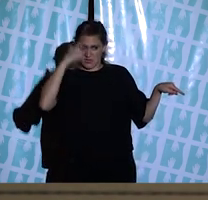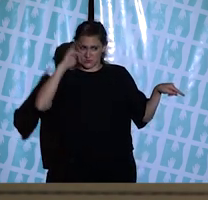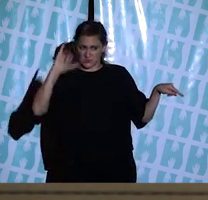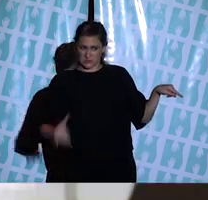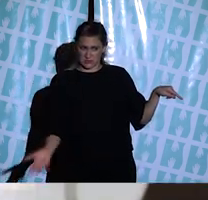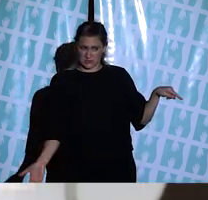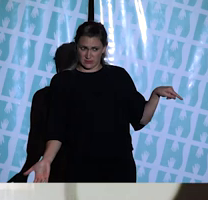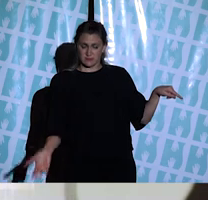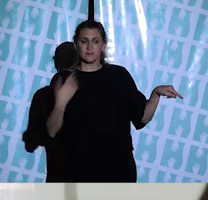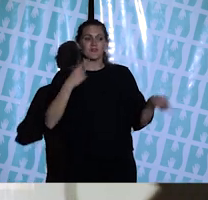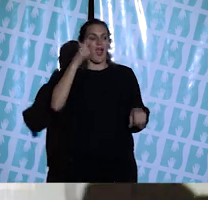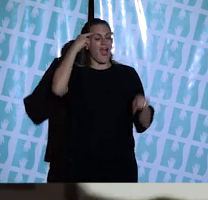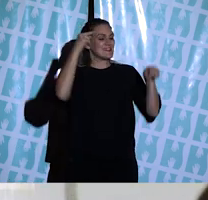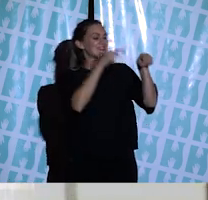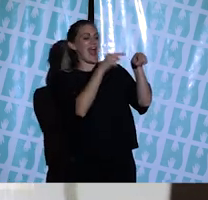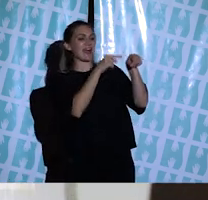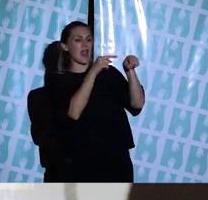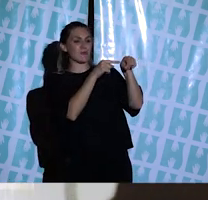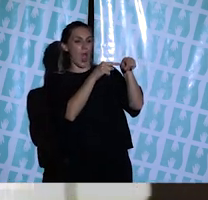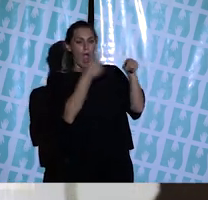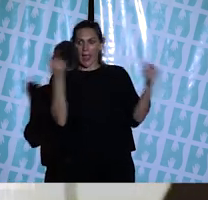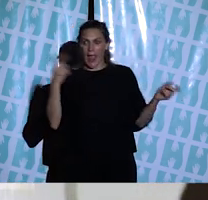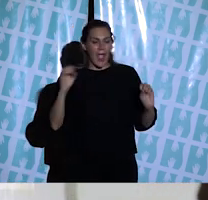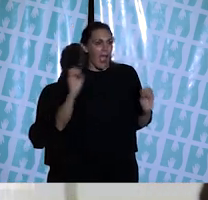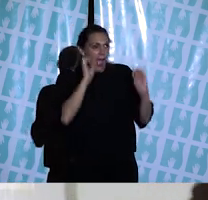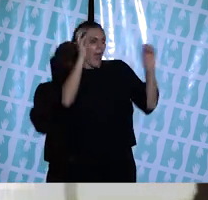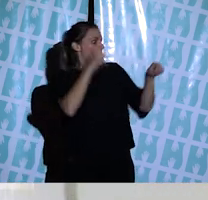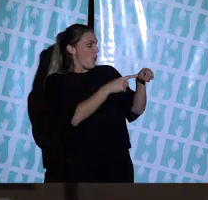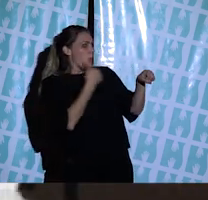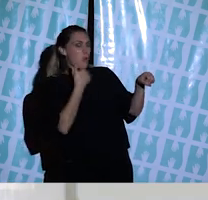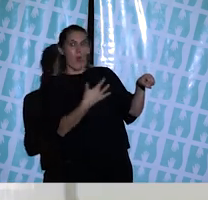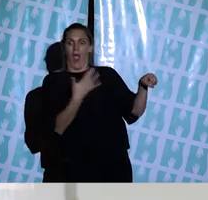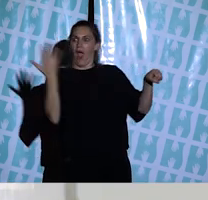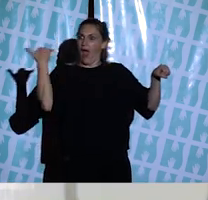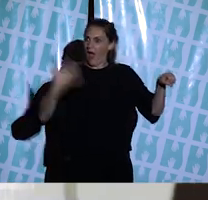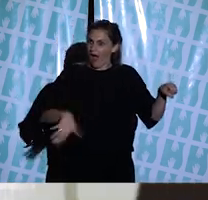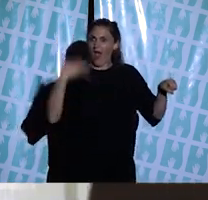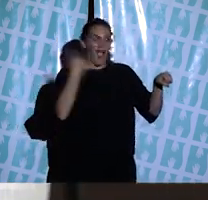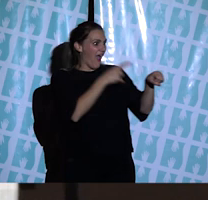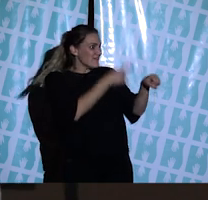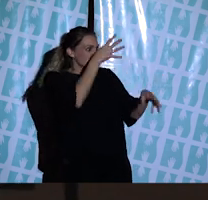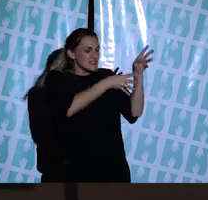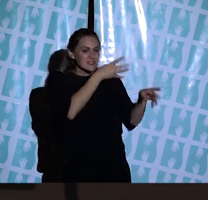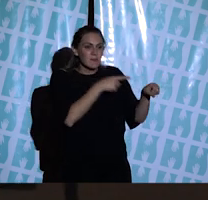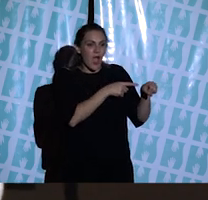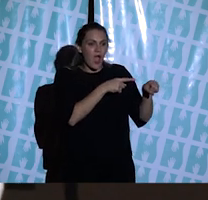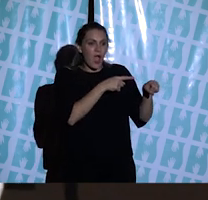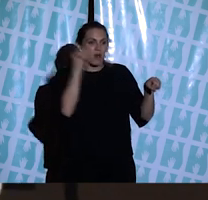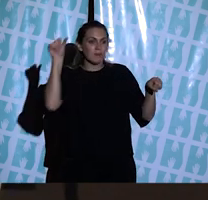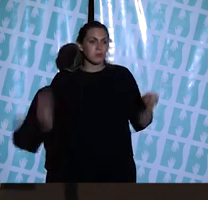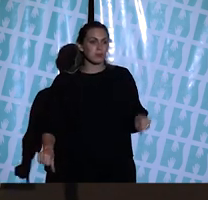maravillosa herramienta, que es el cerebro, es nuestra peor pesadilla. Cada vez peor. Estamos destruyendo el mundo por ese sencillo